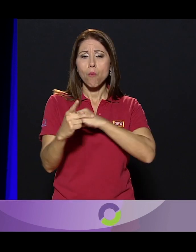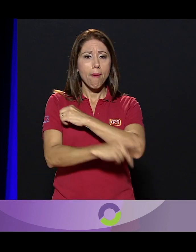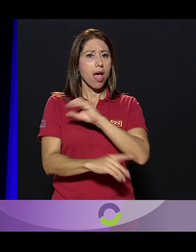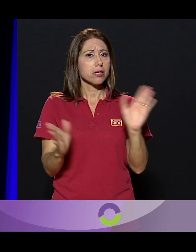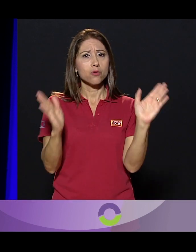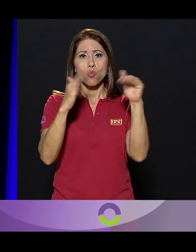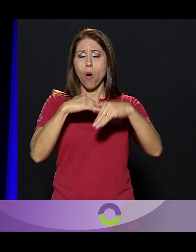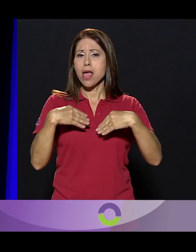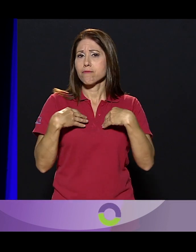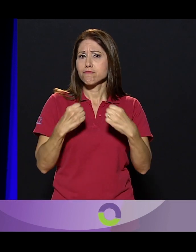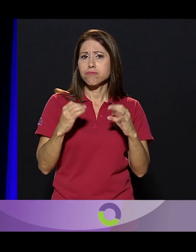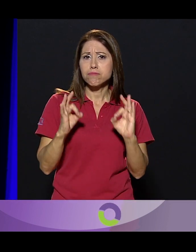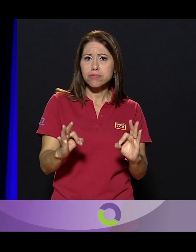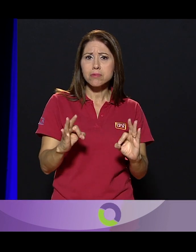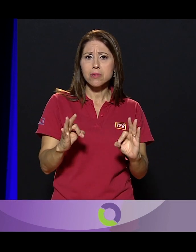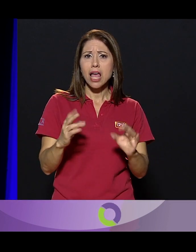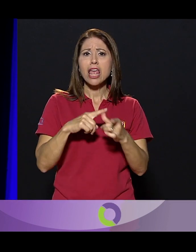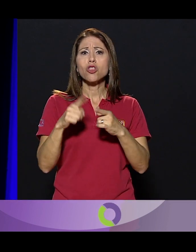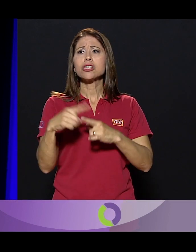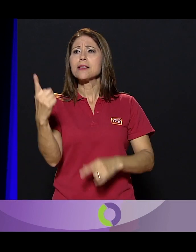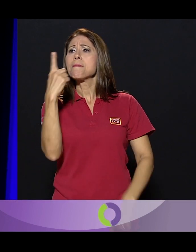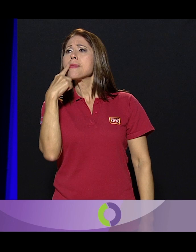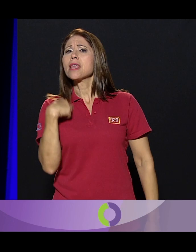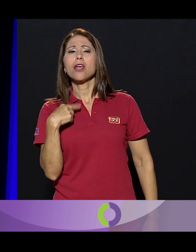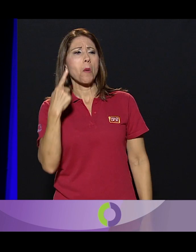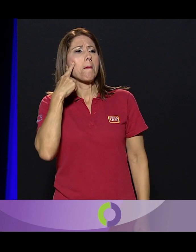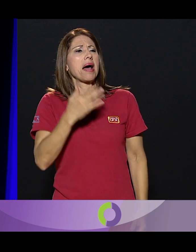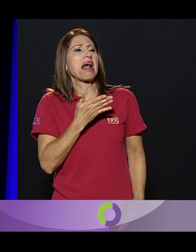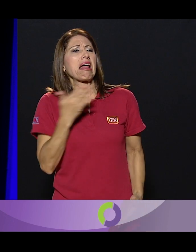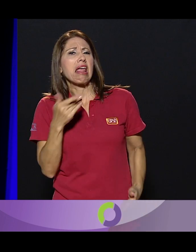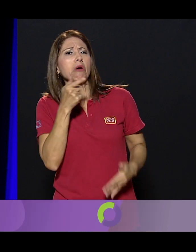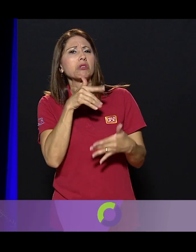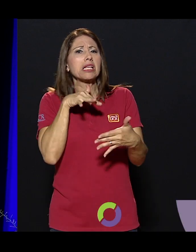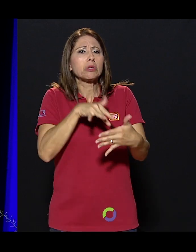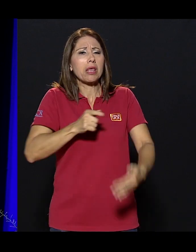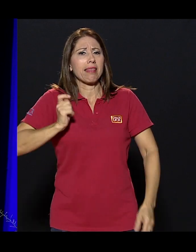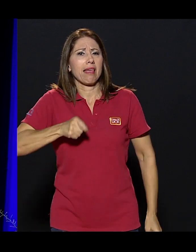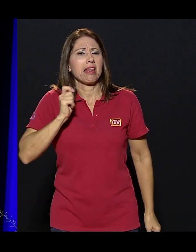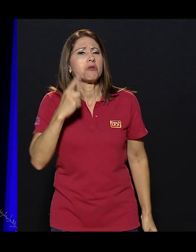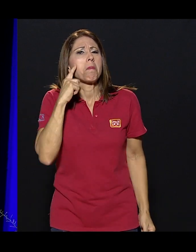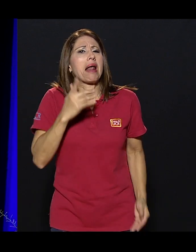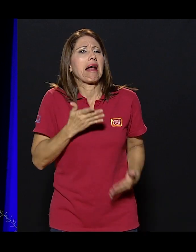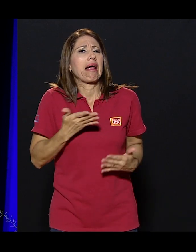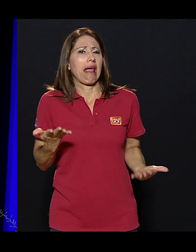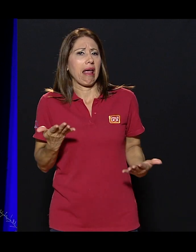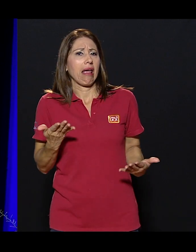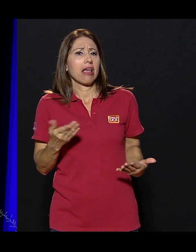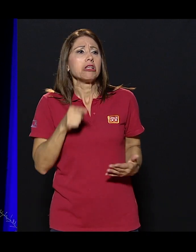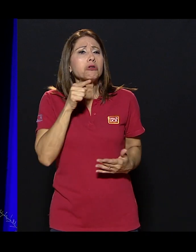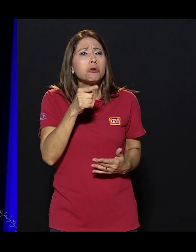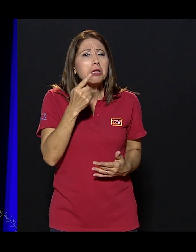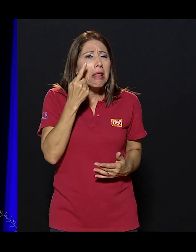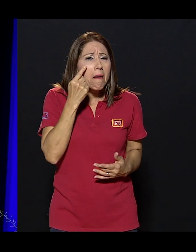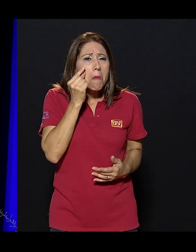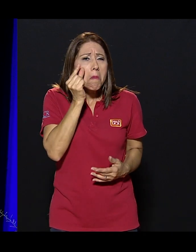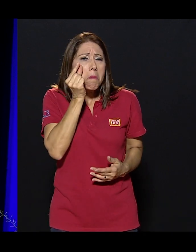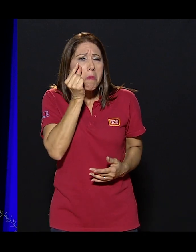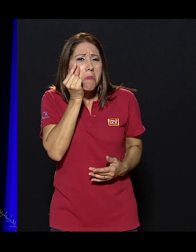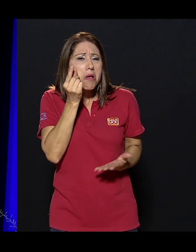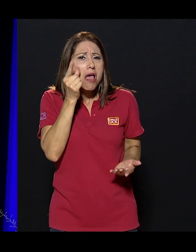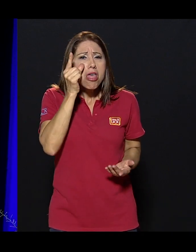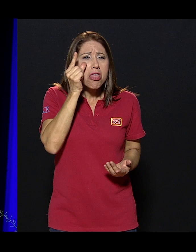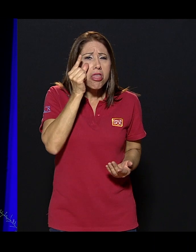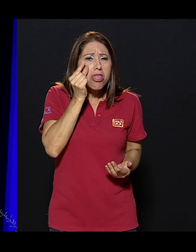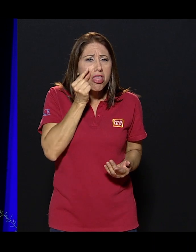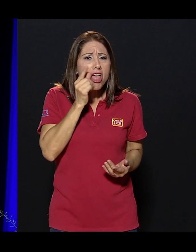y que ¿para qué estudia Derecho? ¿Para qué? si usted lo poco y nada de visión que